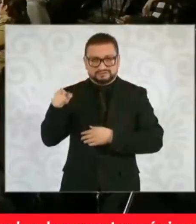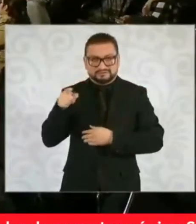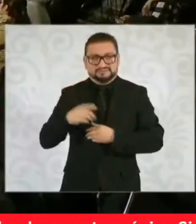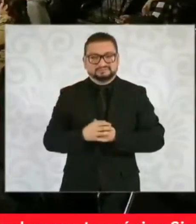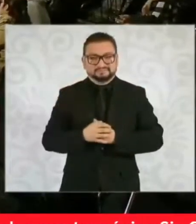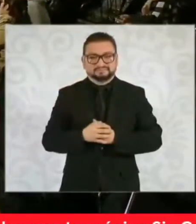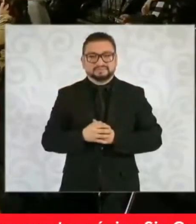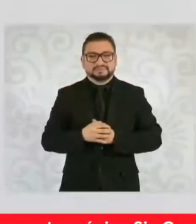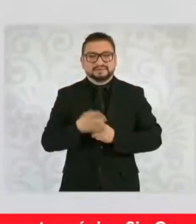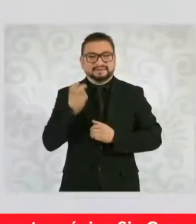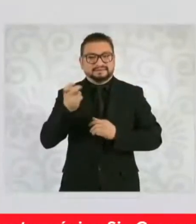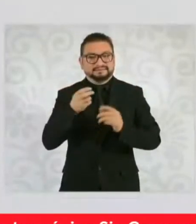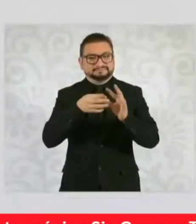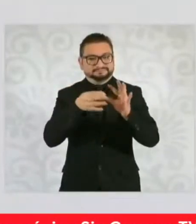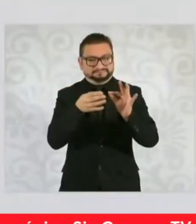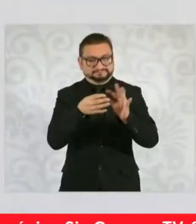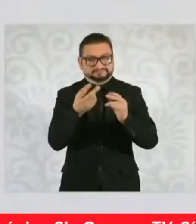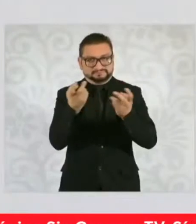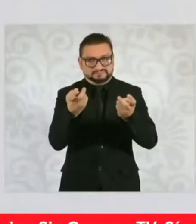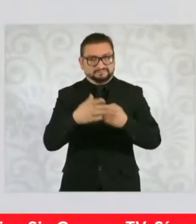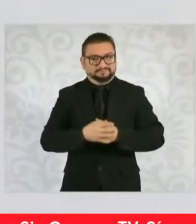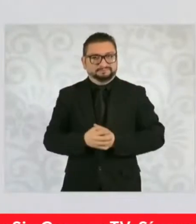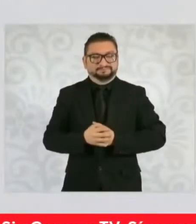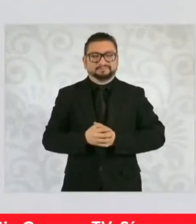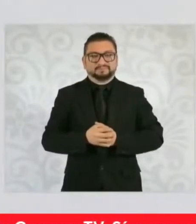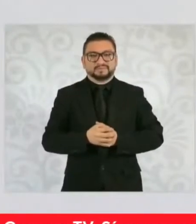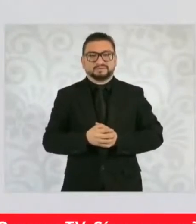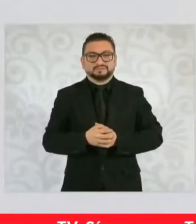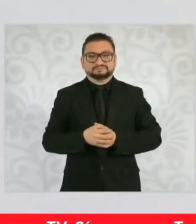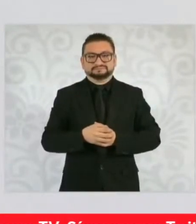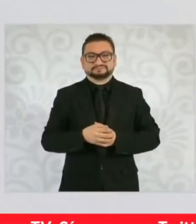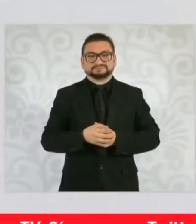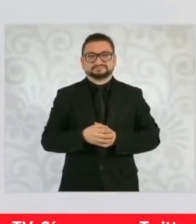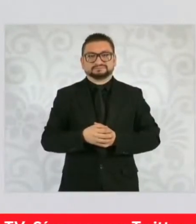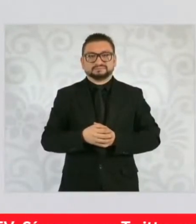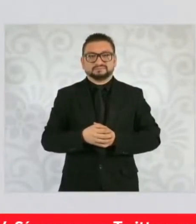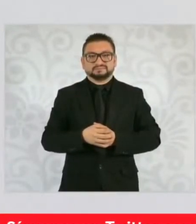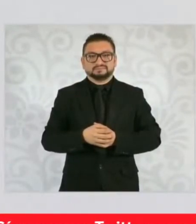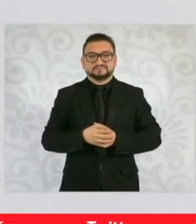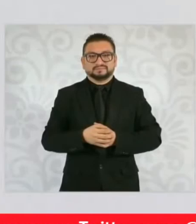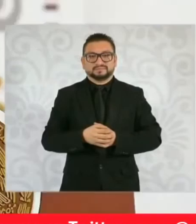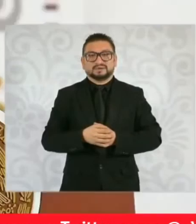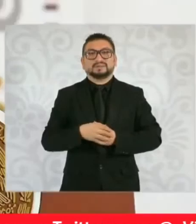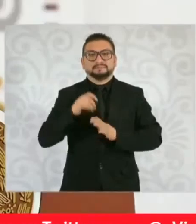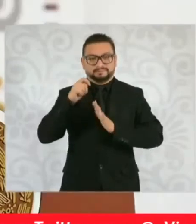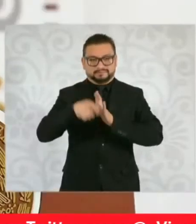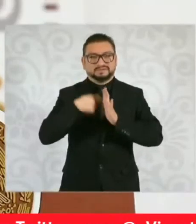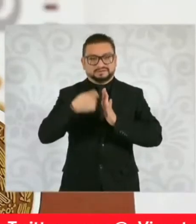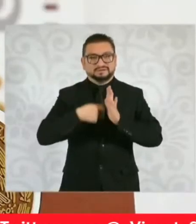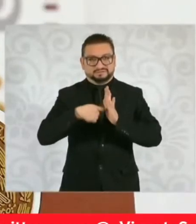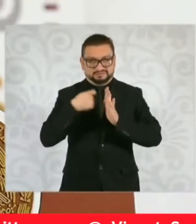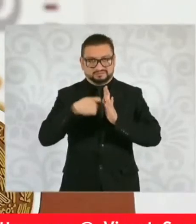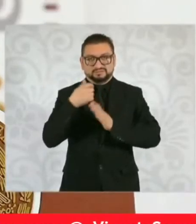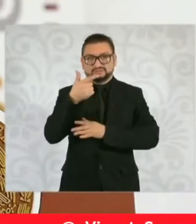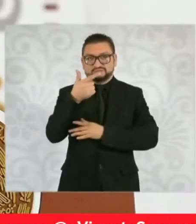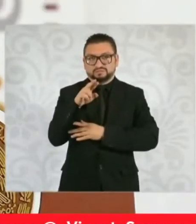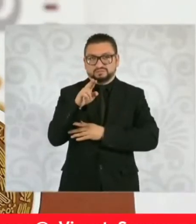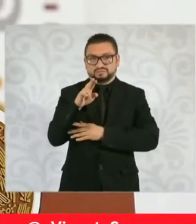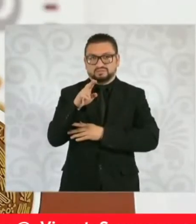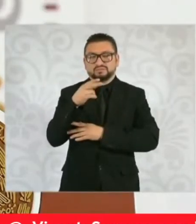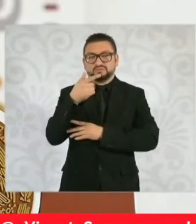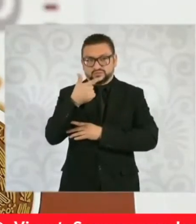y nos va a hablar sobre este tema. Entonces, va video de Guadalupe